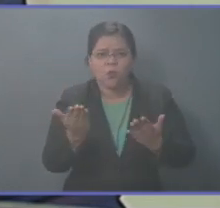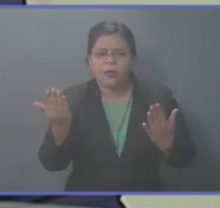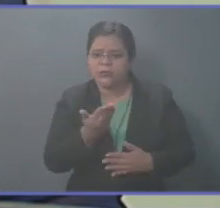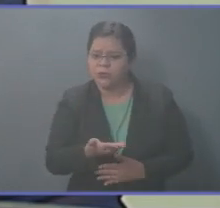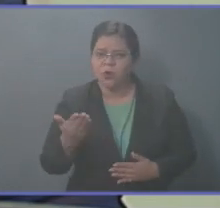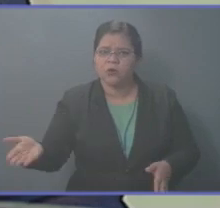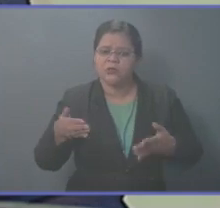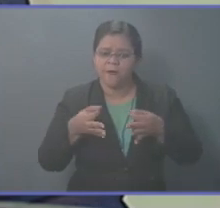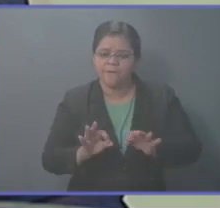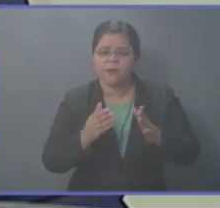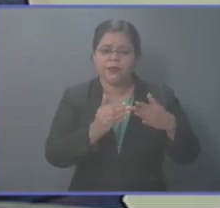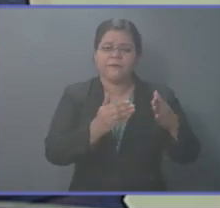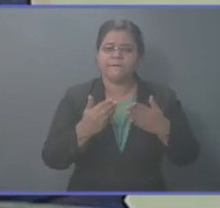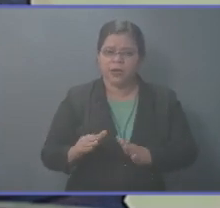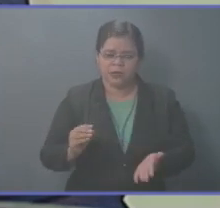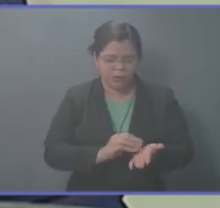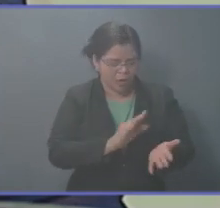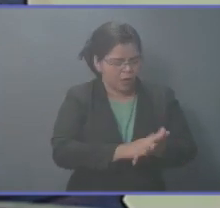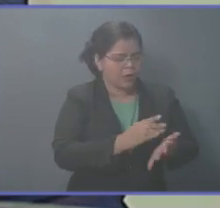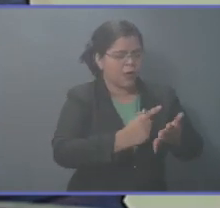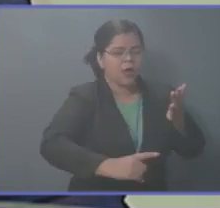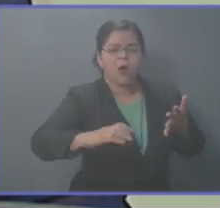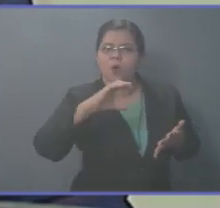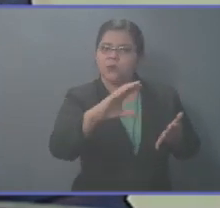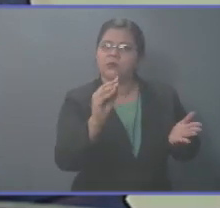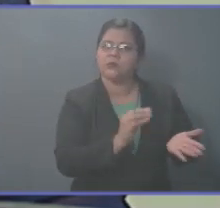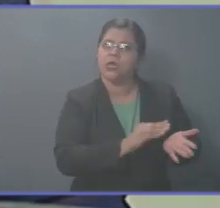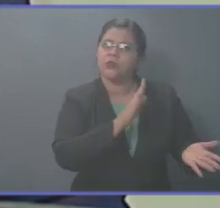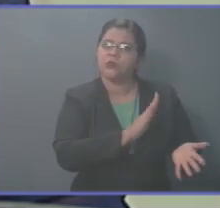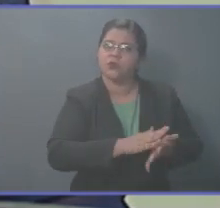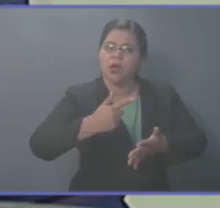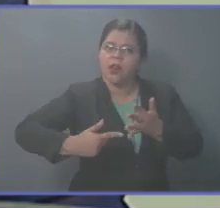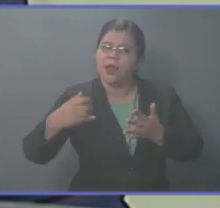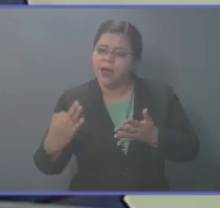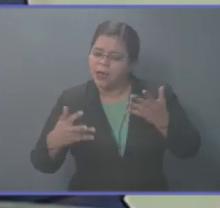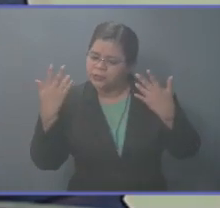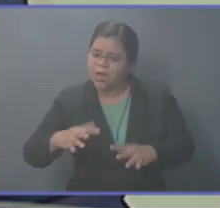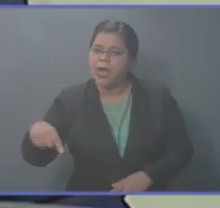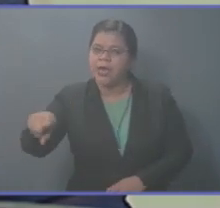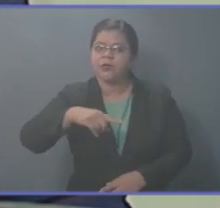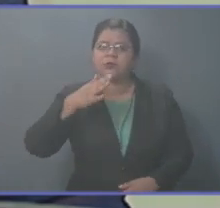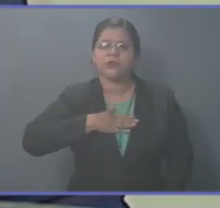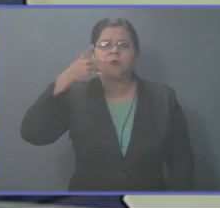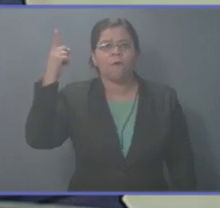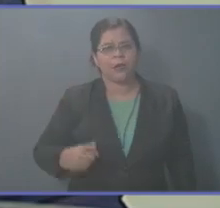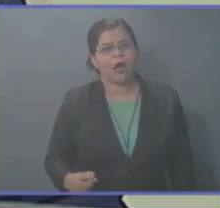actividades distintas a las que constitucionalmente y legalmente están obligados.